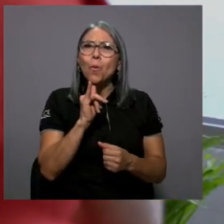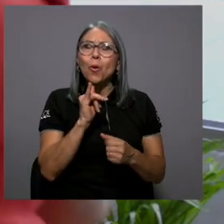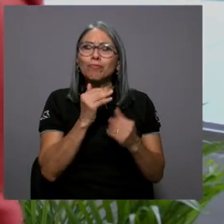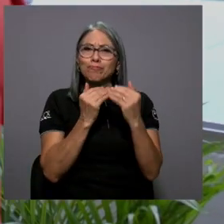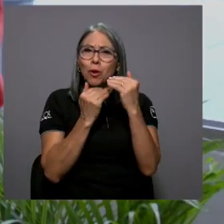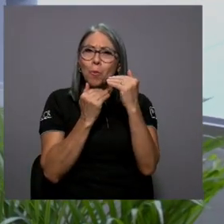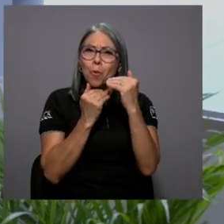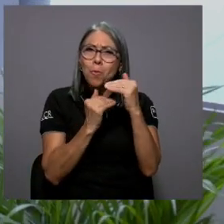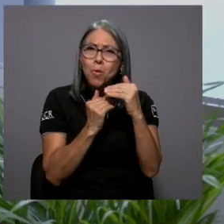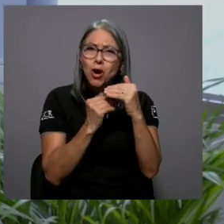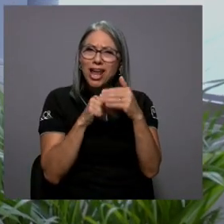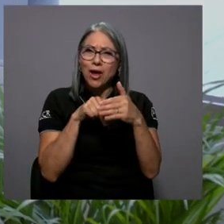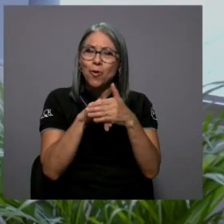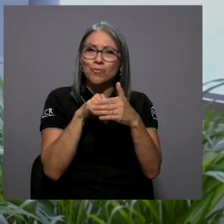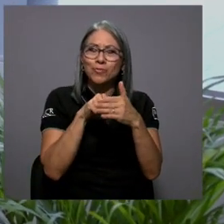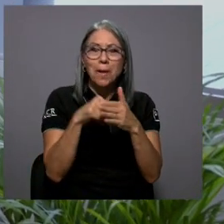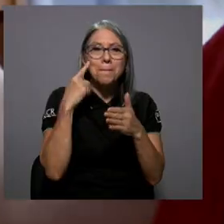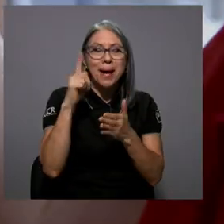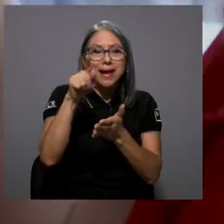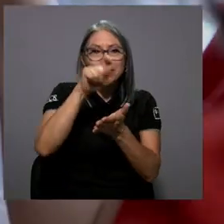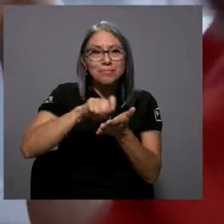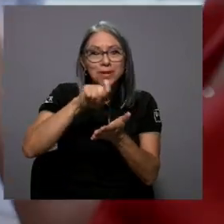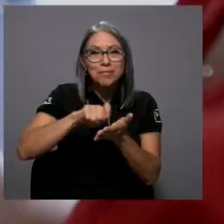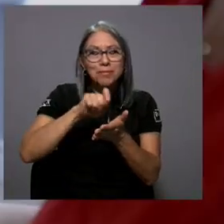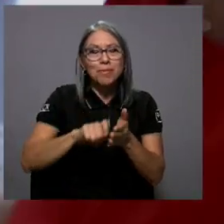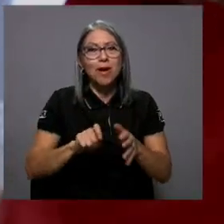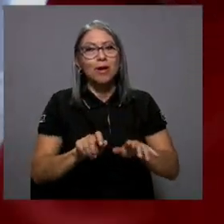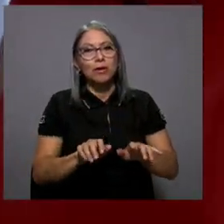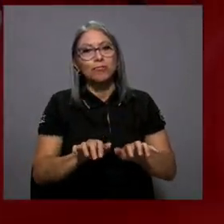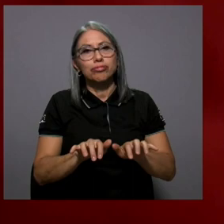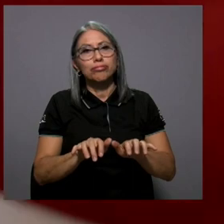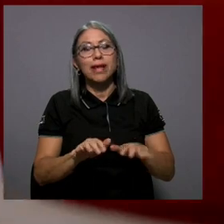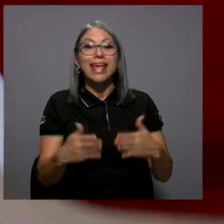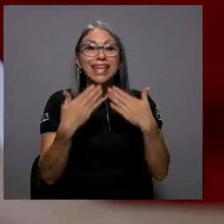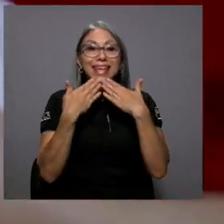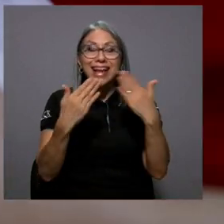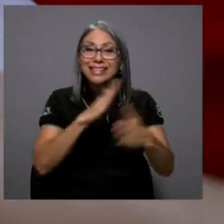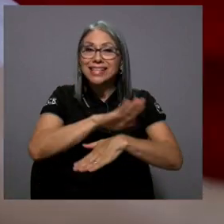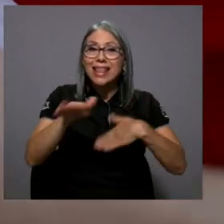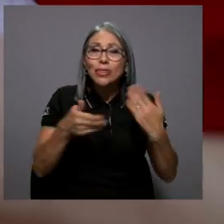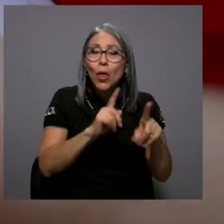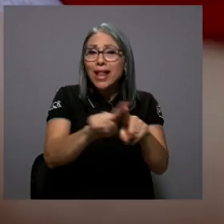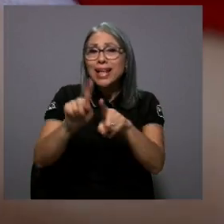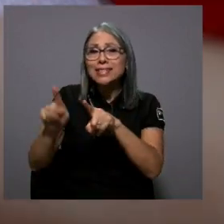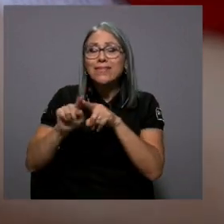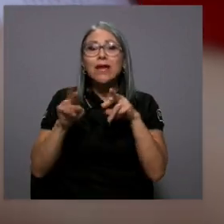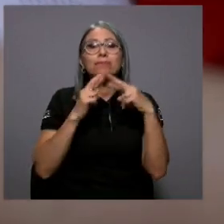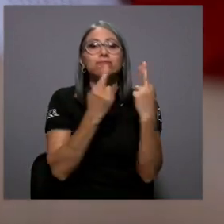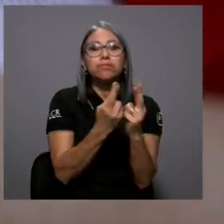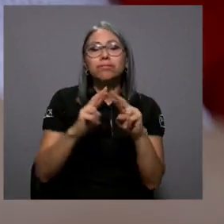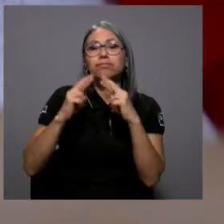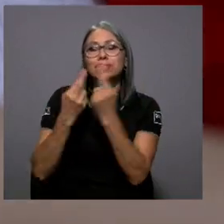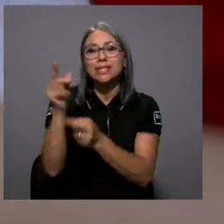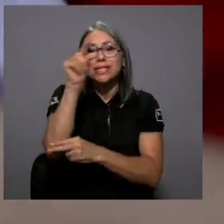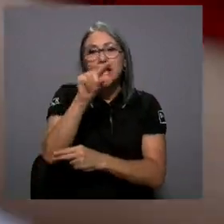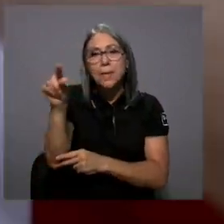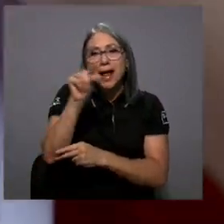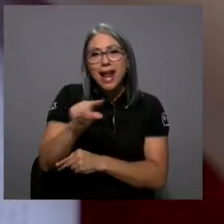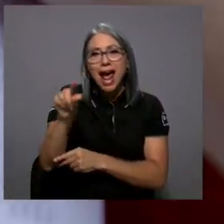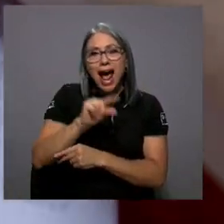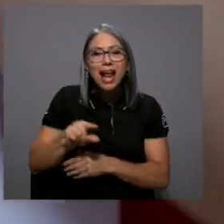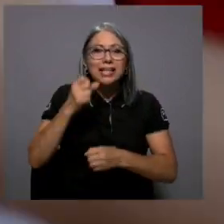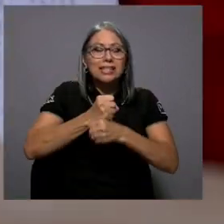bloqueo en lo que es la escritura. Y gracias a todas esas sesiones semanales que teníamos,